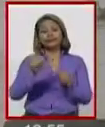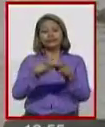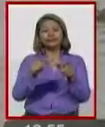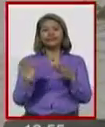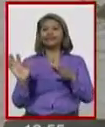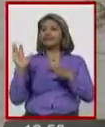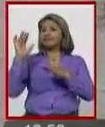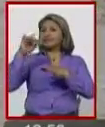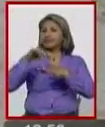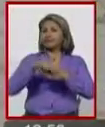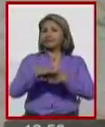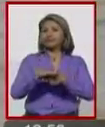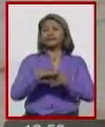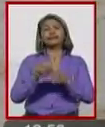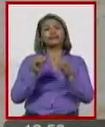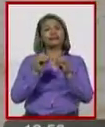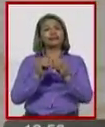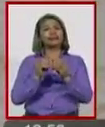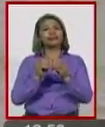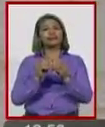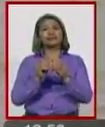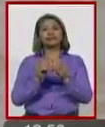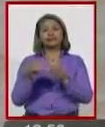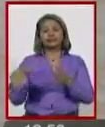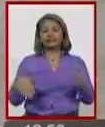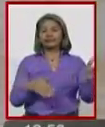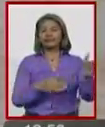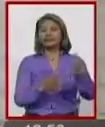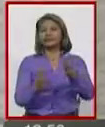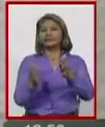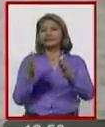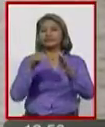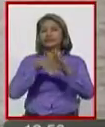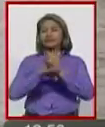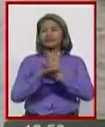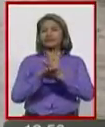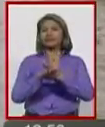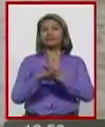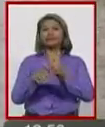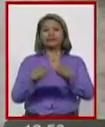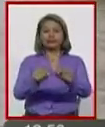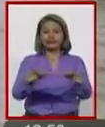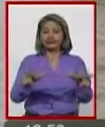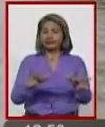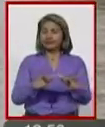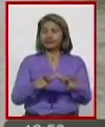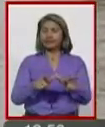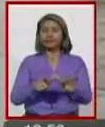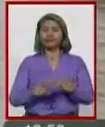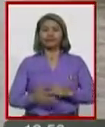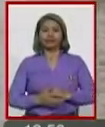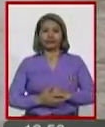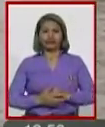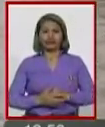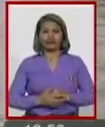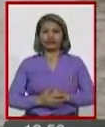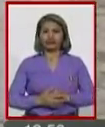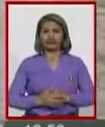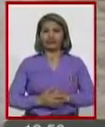más arriba. O sea que ha venido un poco sobre el camino, luego ha ido entrando a las quintas y en realidad son